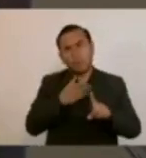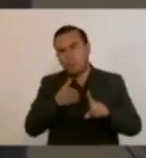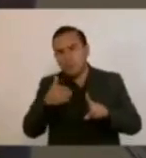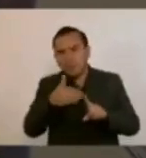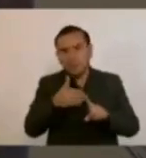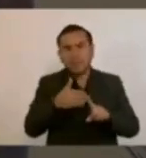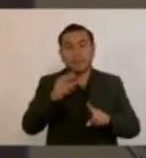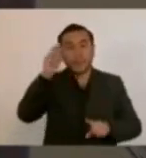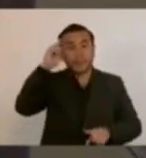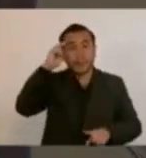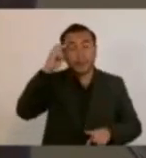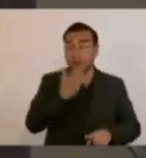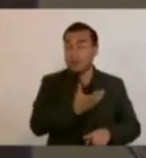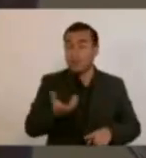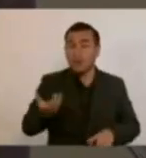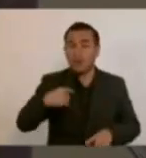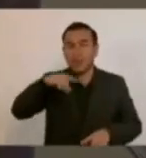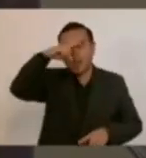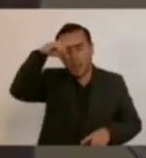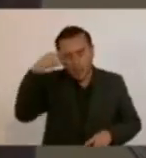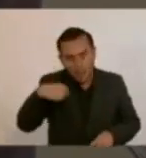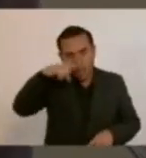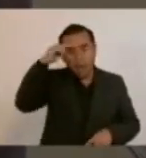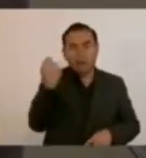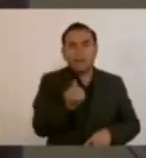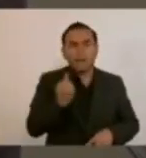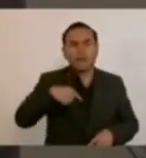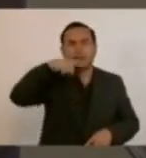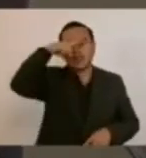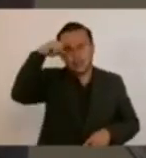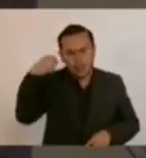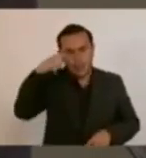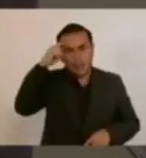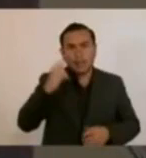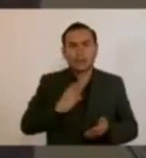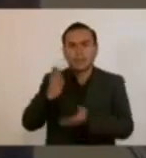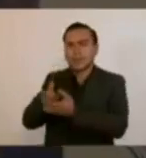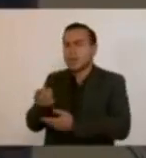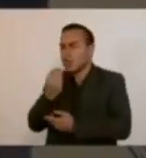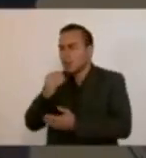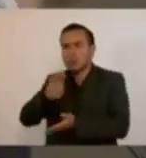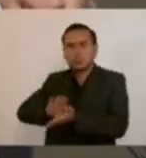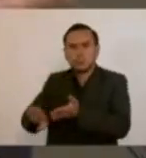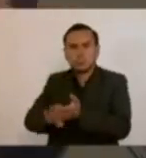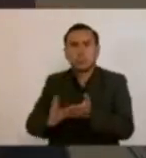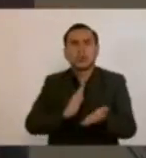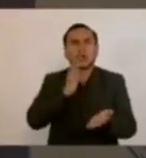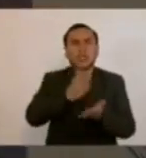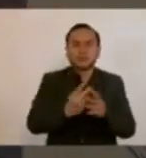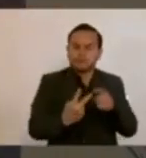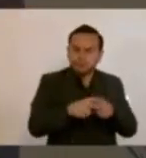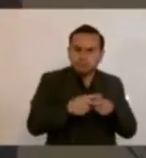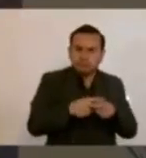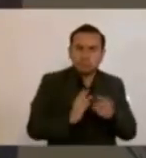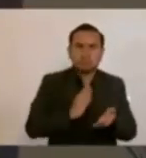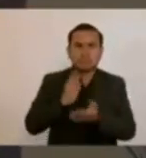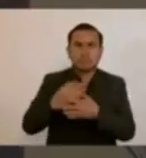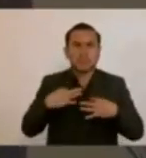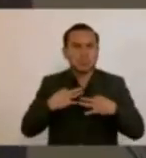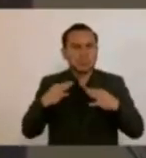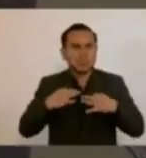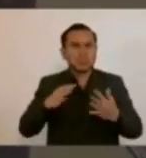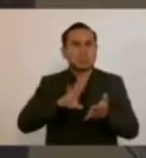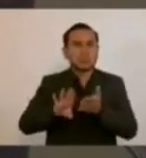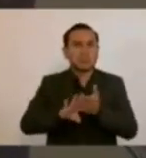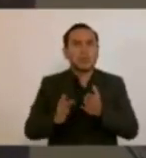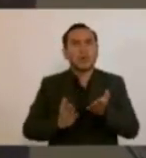y luego otros empleos indirectos, porque la gente que trabaja en la calle luego va a comprar comida, va a la ferretería, va a comprar ropa, va al supermercado, etcétera,